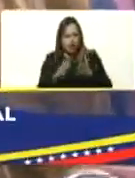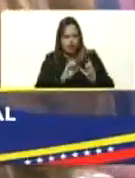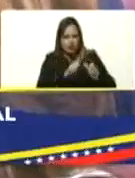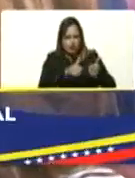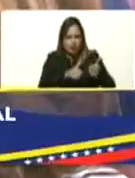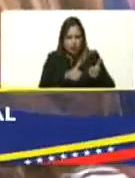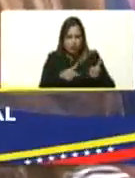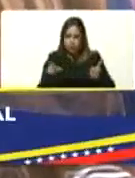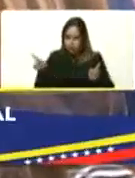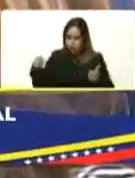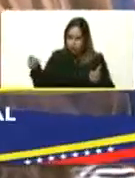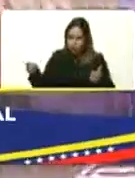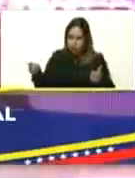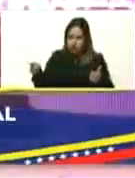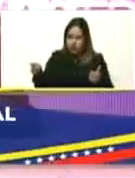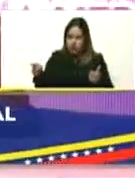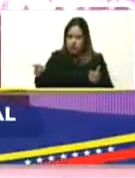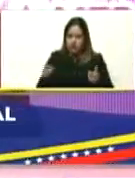Diva.